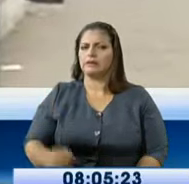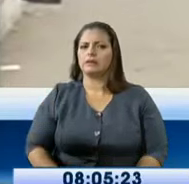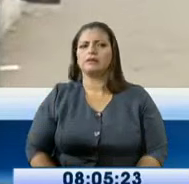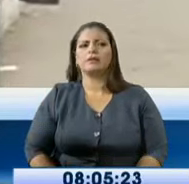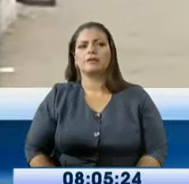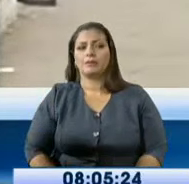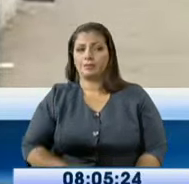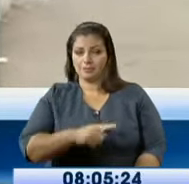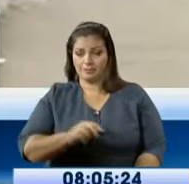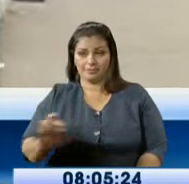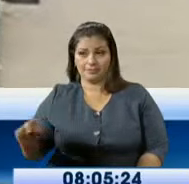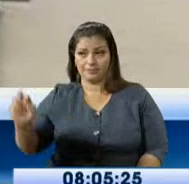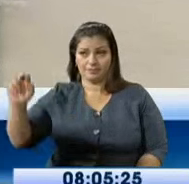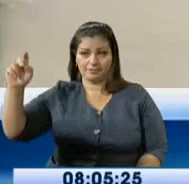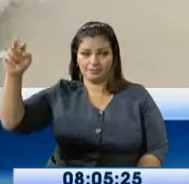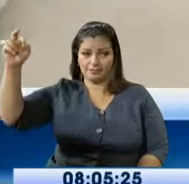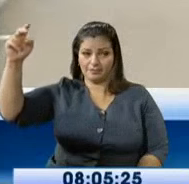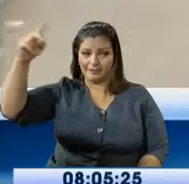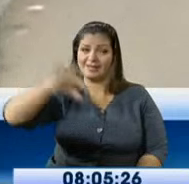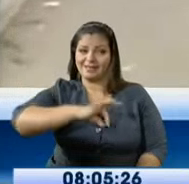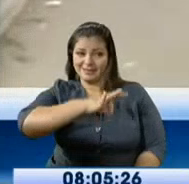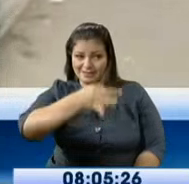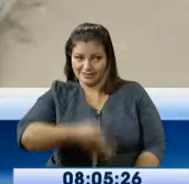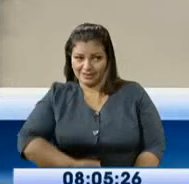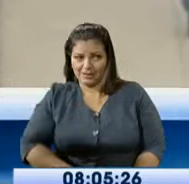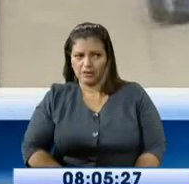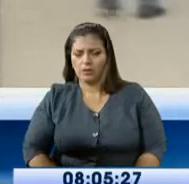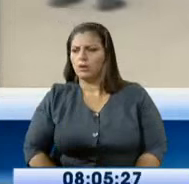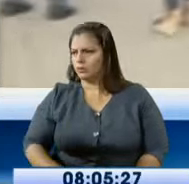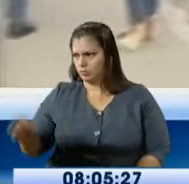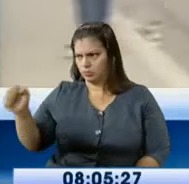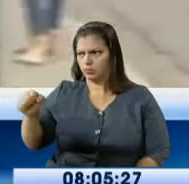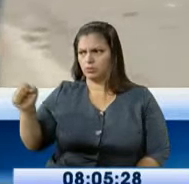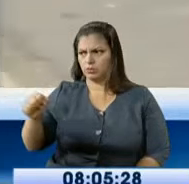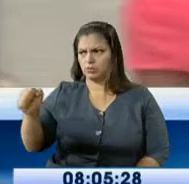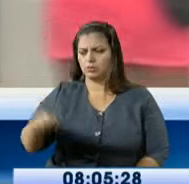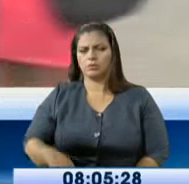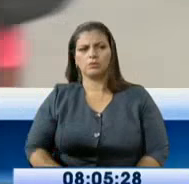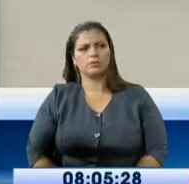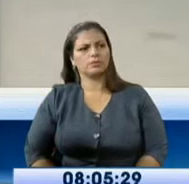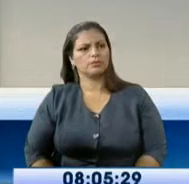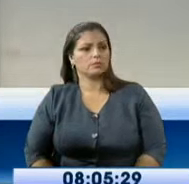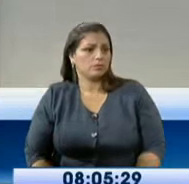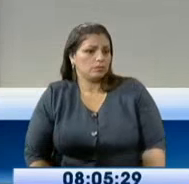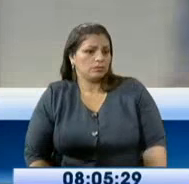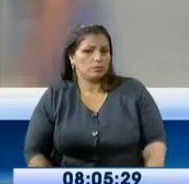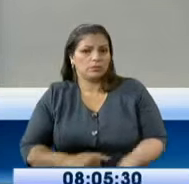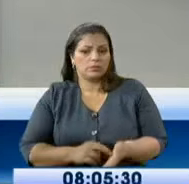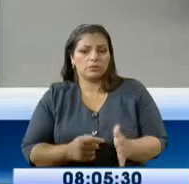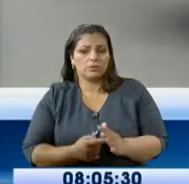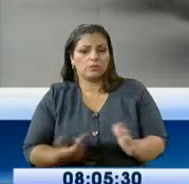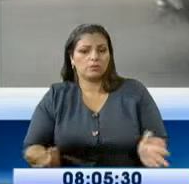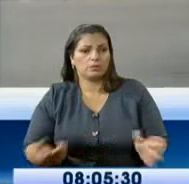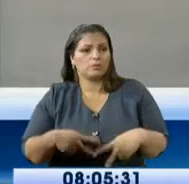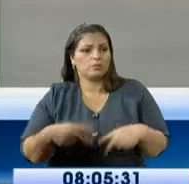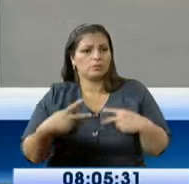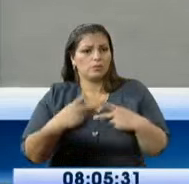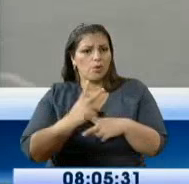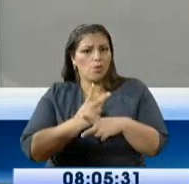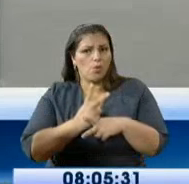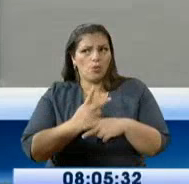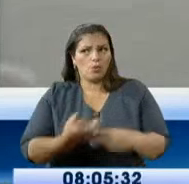ver, ¿cruzó por el puente? Sí, por el puente. ¿Sí cruzó por el puente? Sí, ¿usted por donde debe ser? A ver, ¿por qué? Sí, porque hay peligros ahorita. ¿Usted no quiere correr